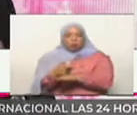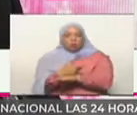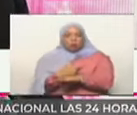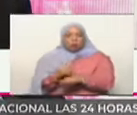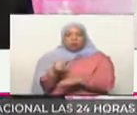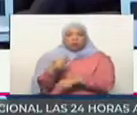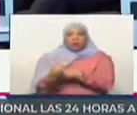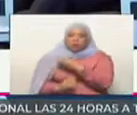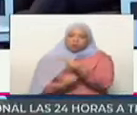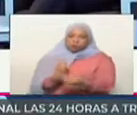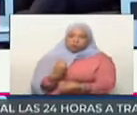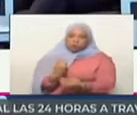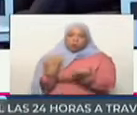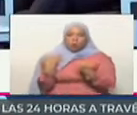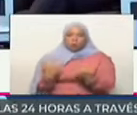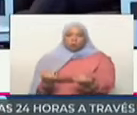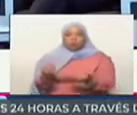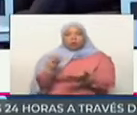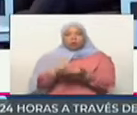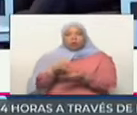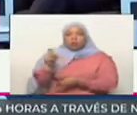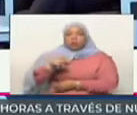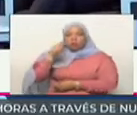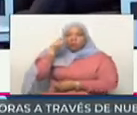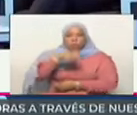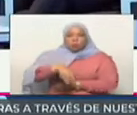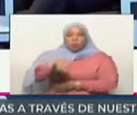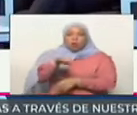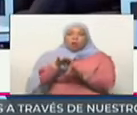se elaboró, ya iba la necesidad de construir un